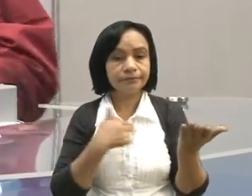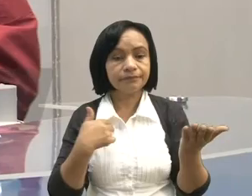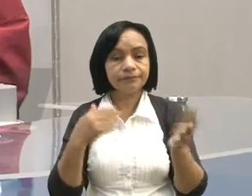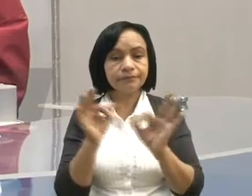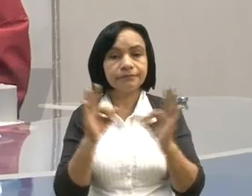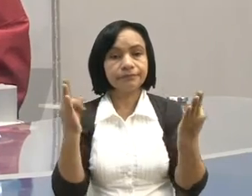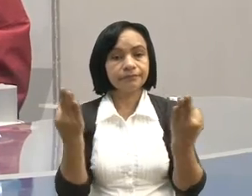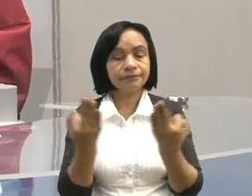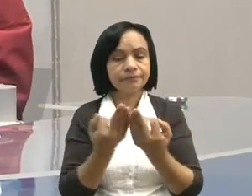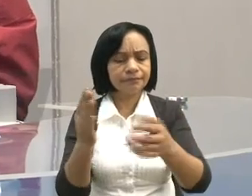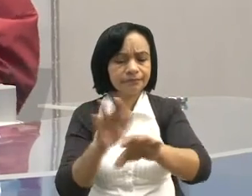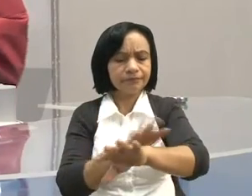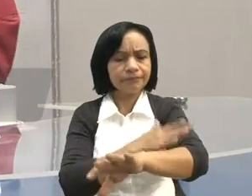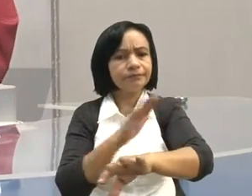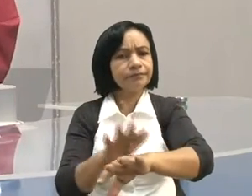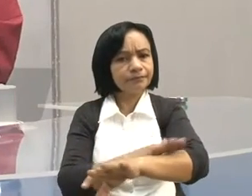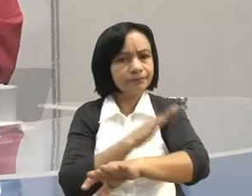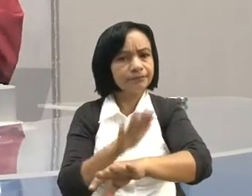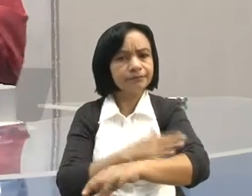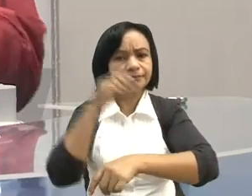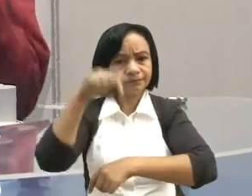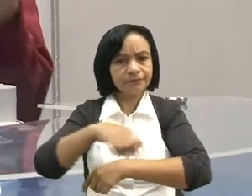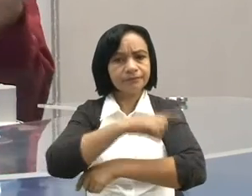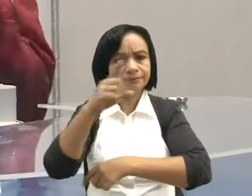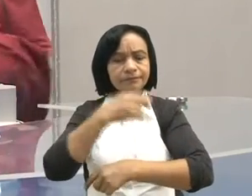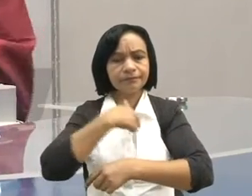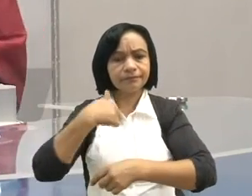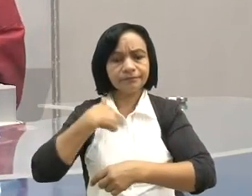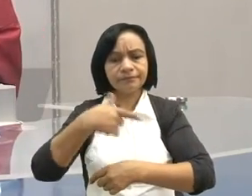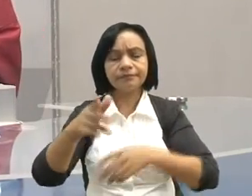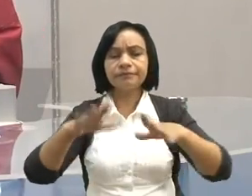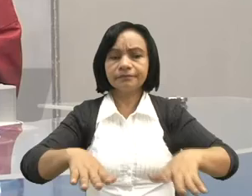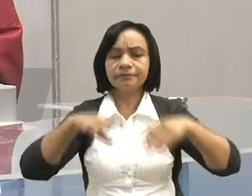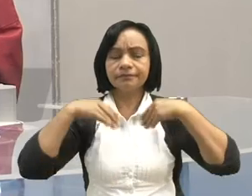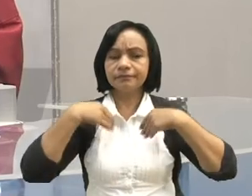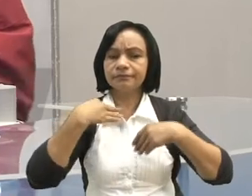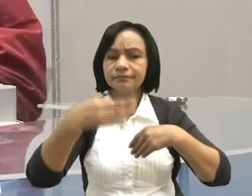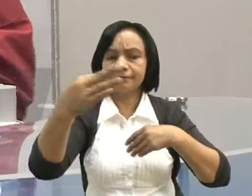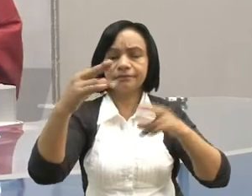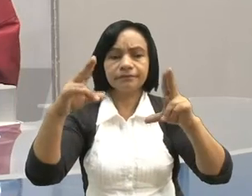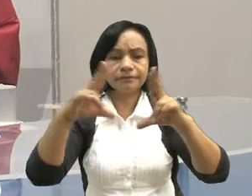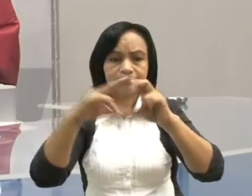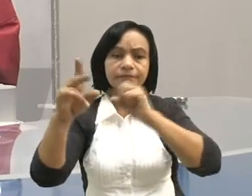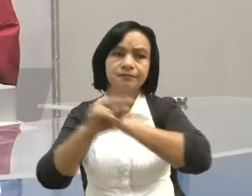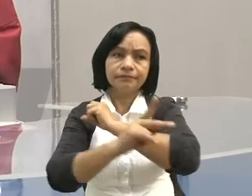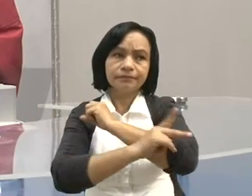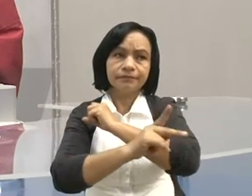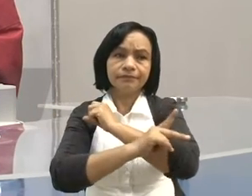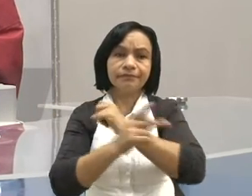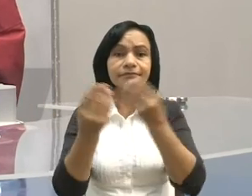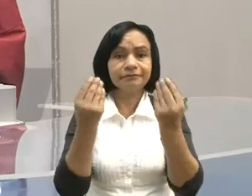familia sienta de que el presente hoy se prepara para que asuma el futuro de este país. Por lo tanto, creo que hay mucho